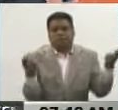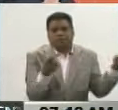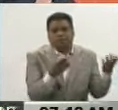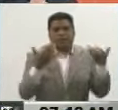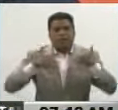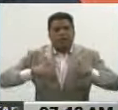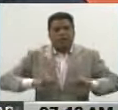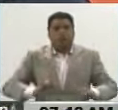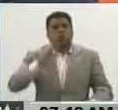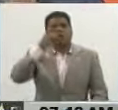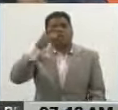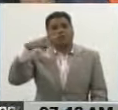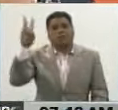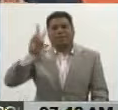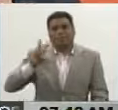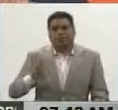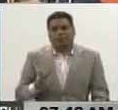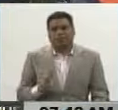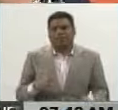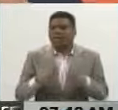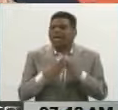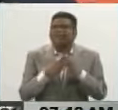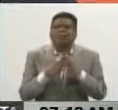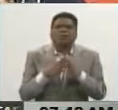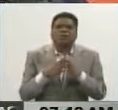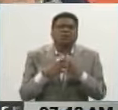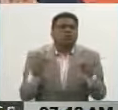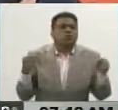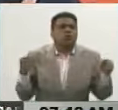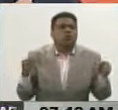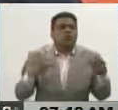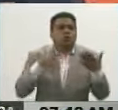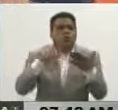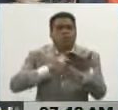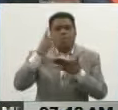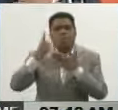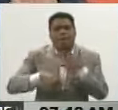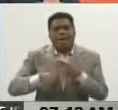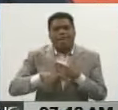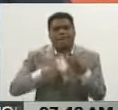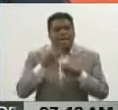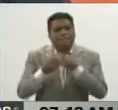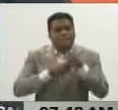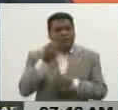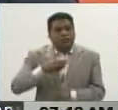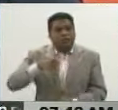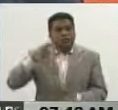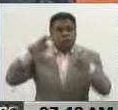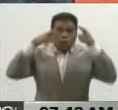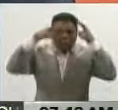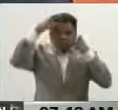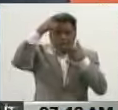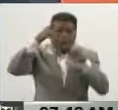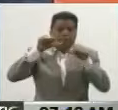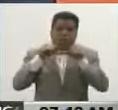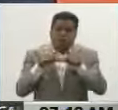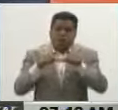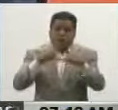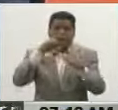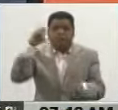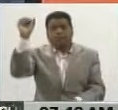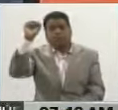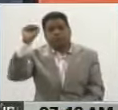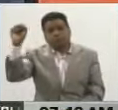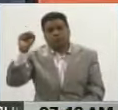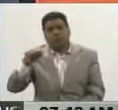del pueblo de Venezuela, con todos los programas que creó Chávez y que ha mantenido Nicolás Maduro, y los nuevos programas